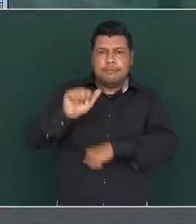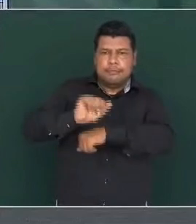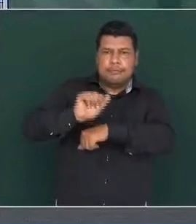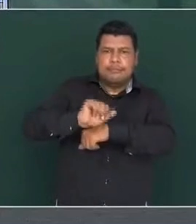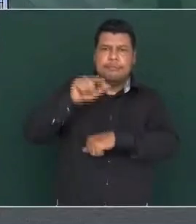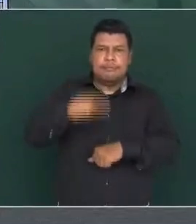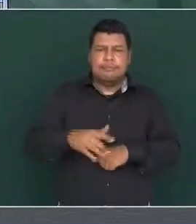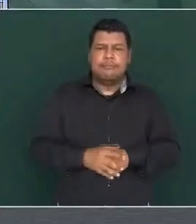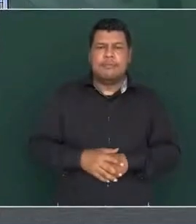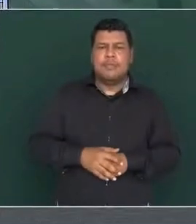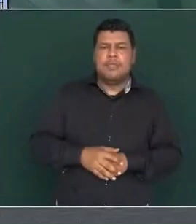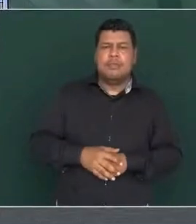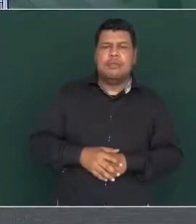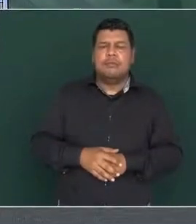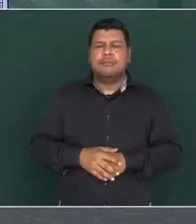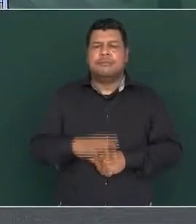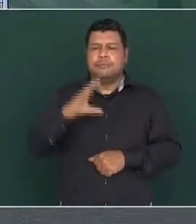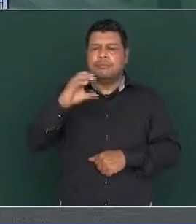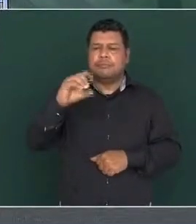Colombia,